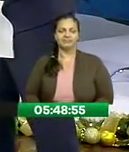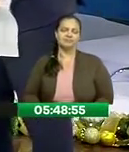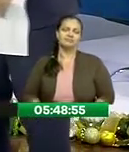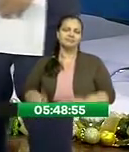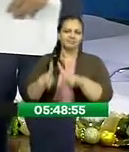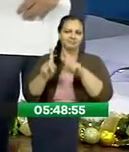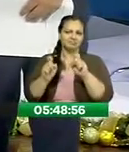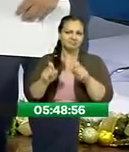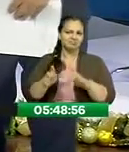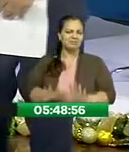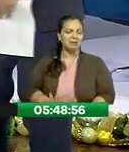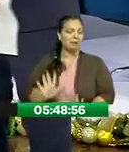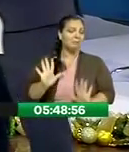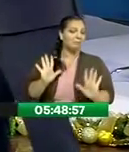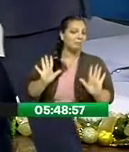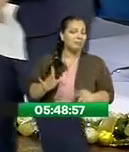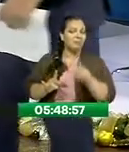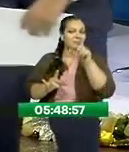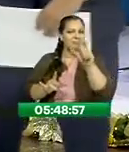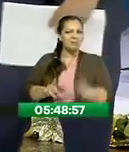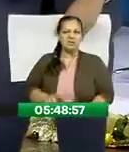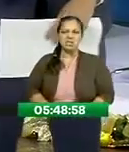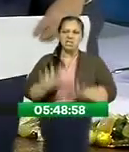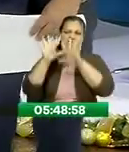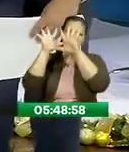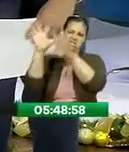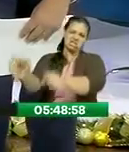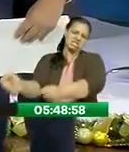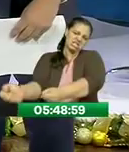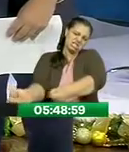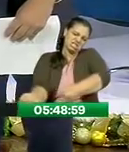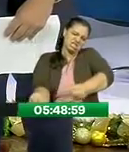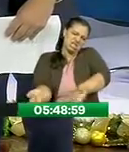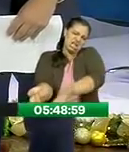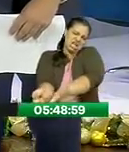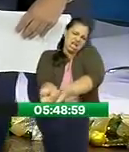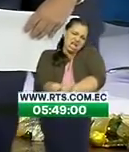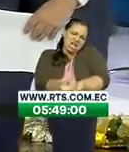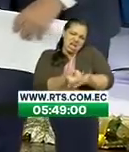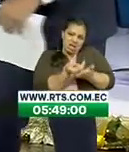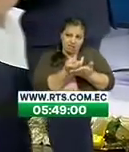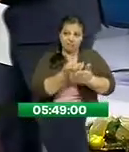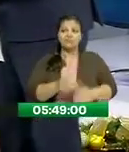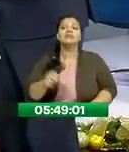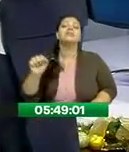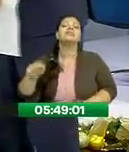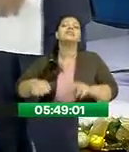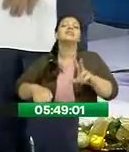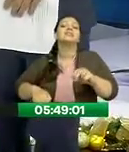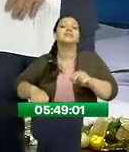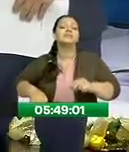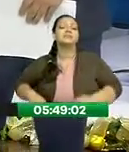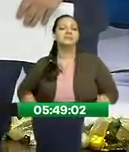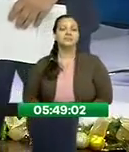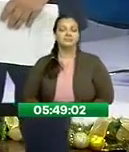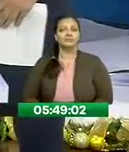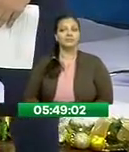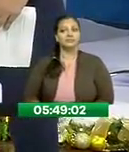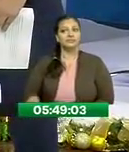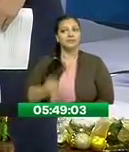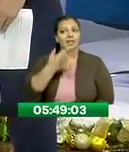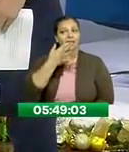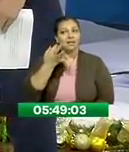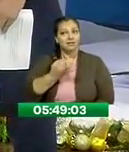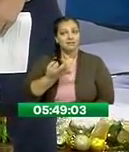La verdad. Sí. El público quiere saber la verdad. ¿A la Bombón la han arrastrado alguna vez en la vida? ¿Qué usted cree? ¿Pan de